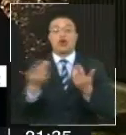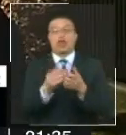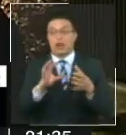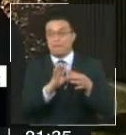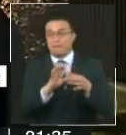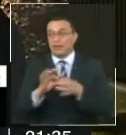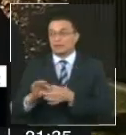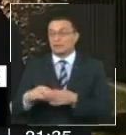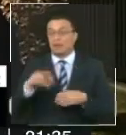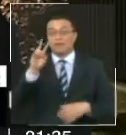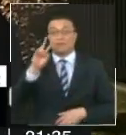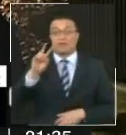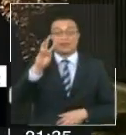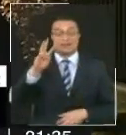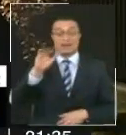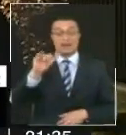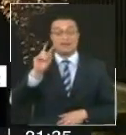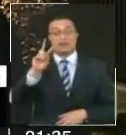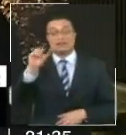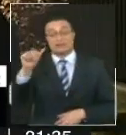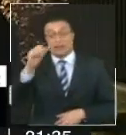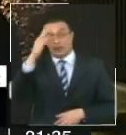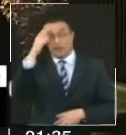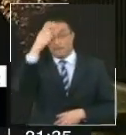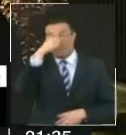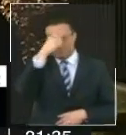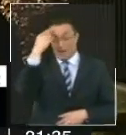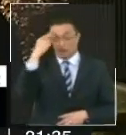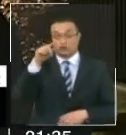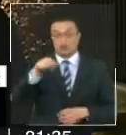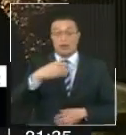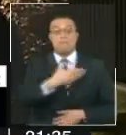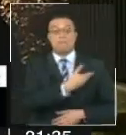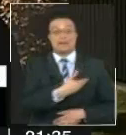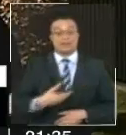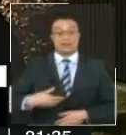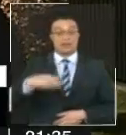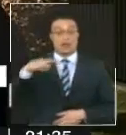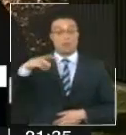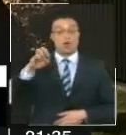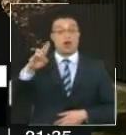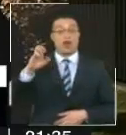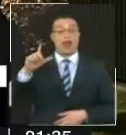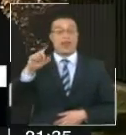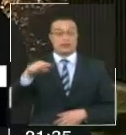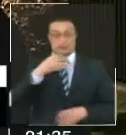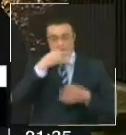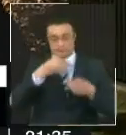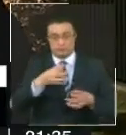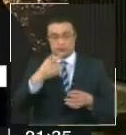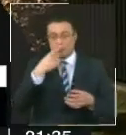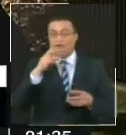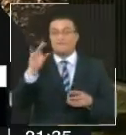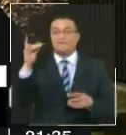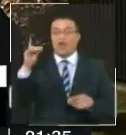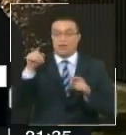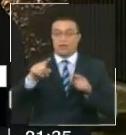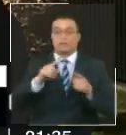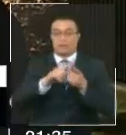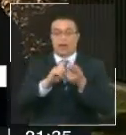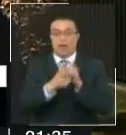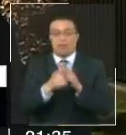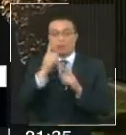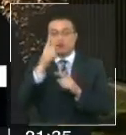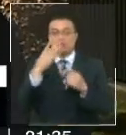es decir entre el 23 y el 26 de Marzo el el el el presidente Morales no solo confirma la tesis boliviana que que que había cambiado desde el